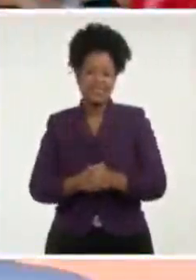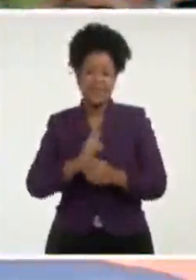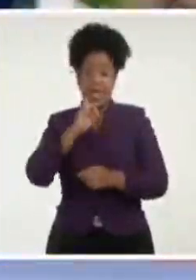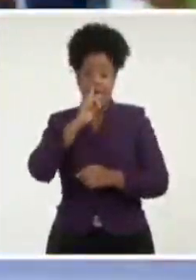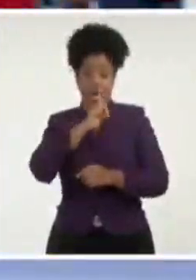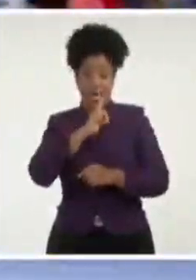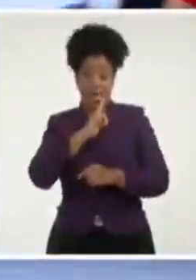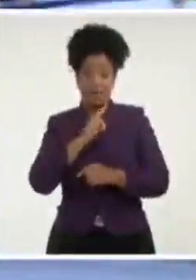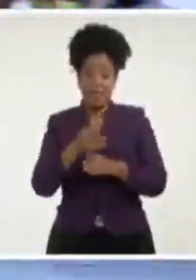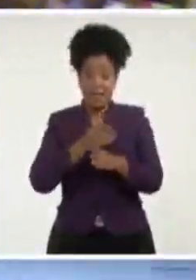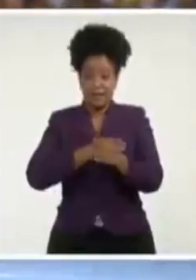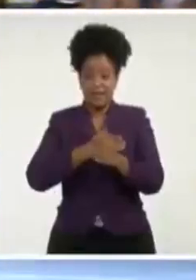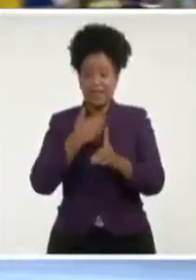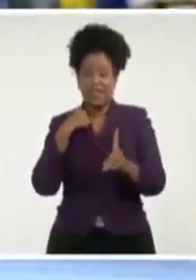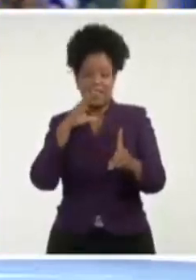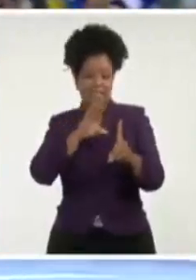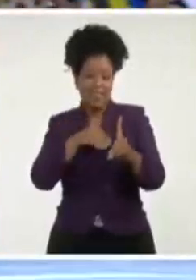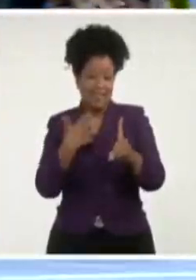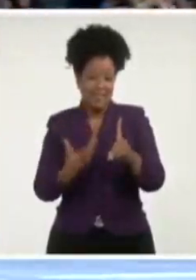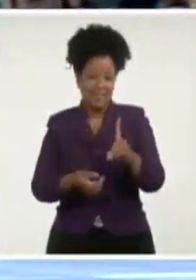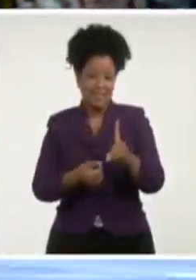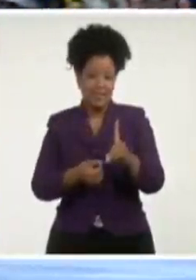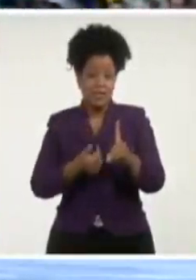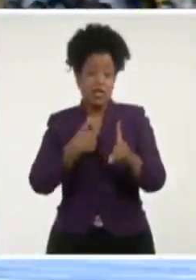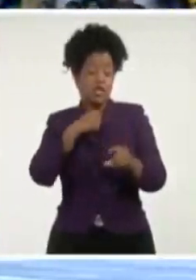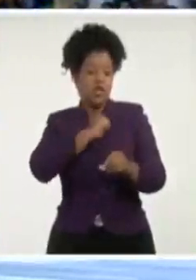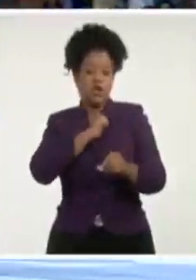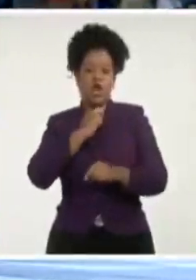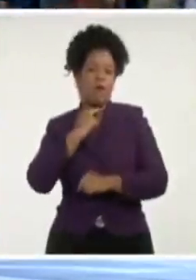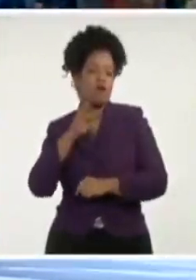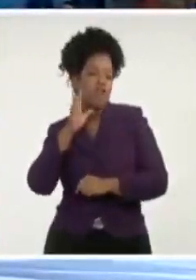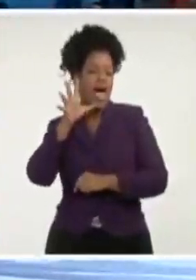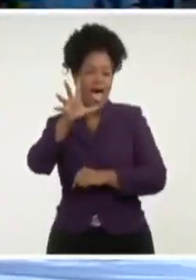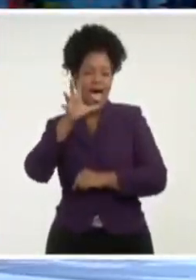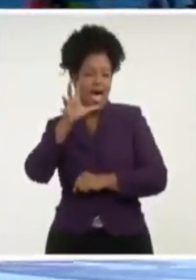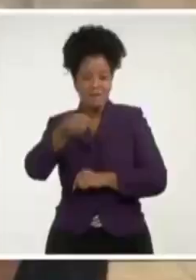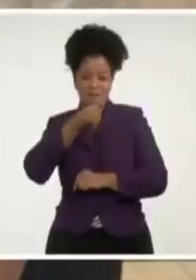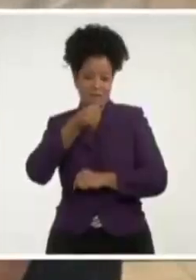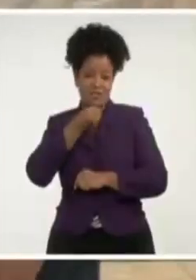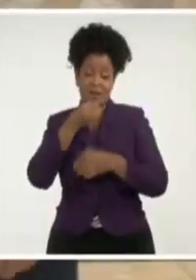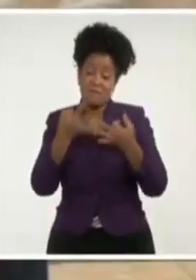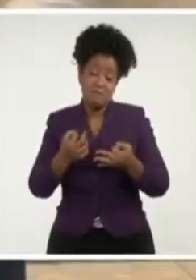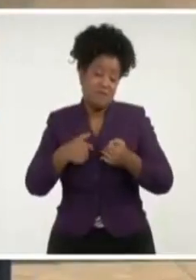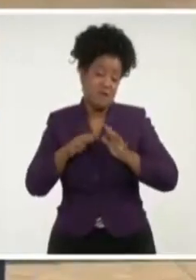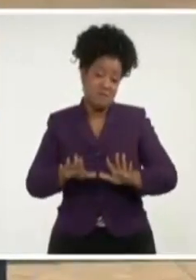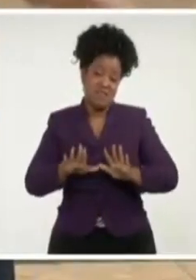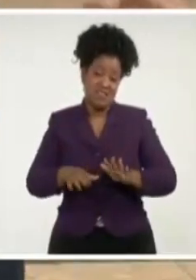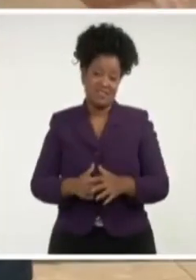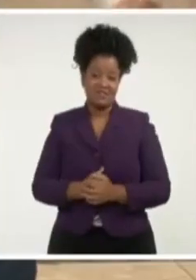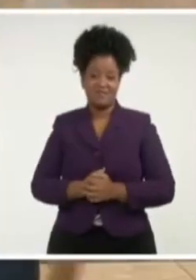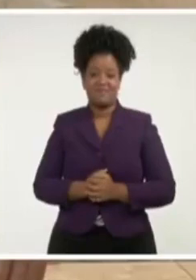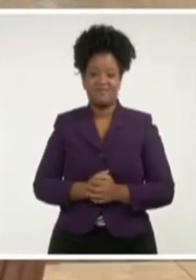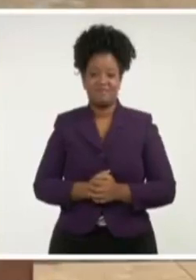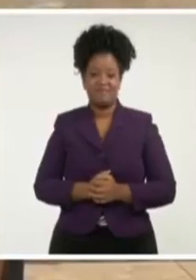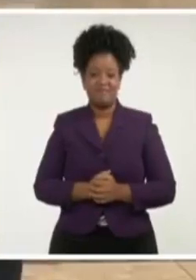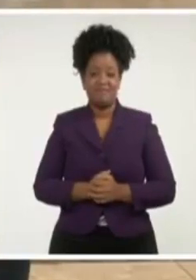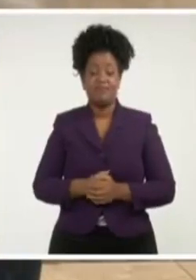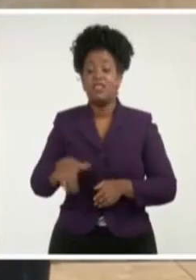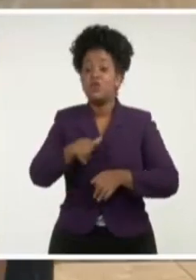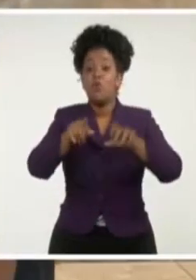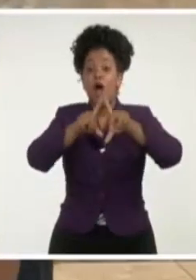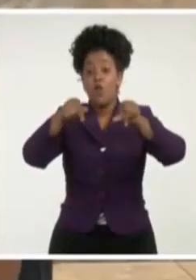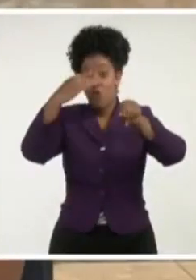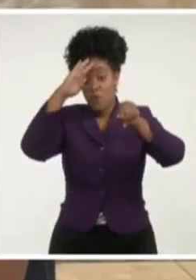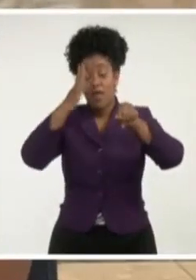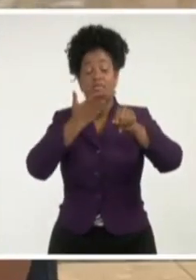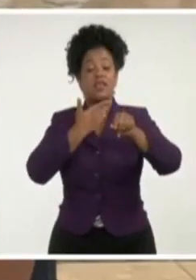para acá, y le dije, quiero perder la voz ese día contigo. Y eso es lo que espero. Claro que sí, lo esperamos todos los cubanos. Lo importante